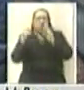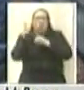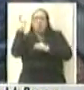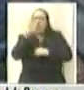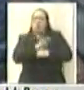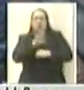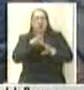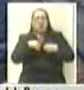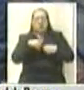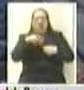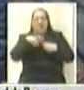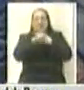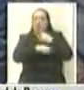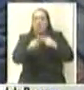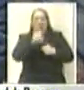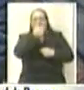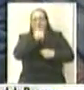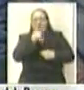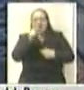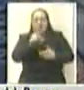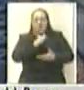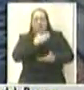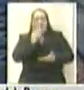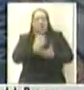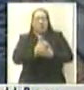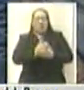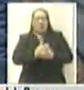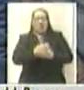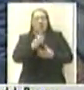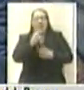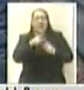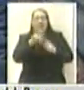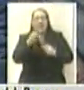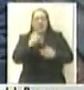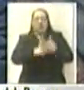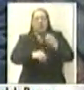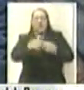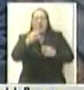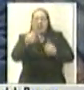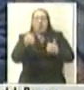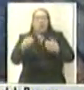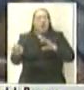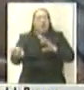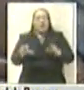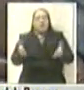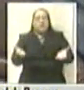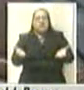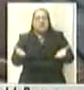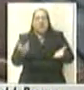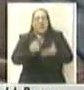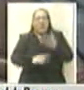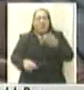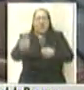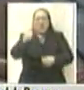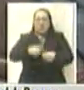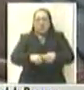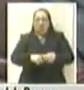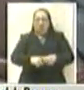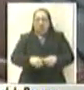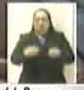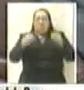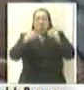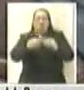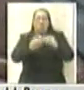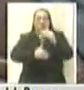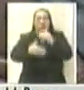no resiste, Señor, ese cuestionamiento ético del buen hacer, de participar, Señor, poniendo